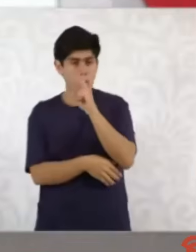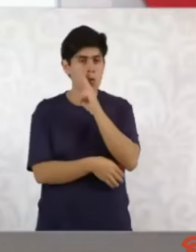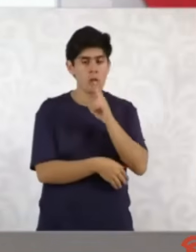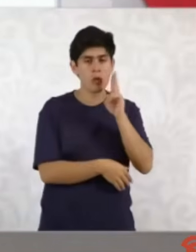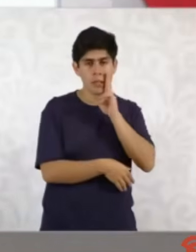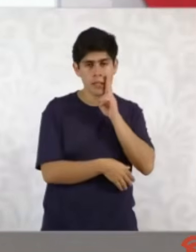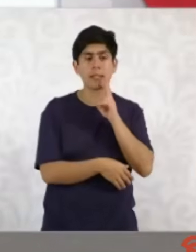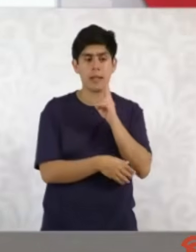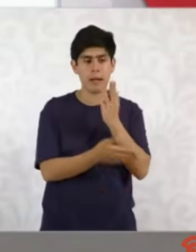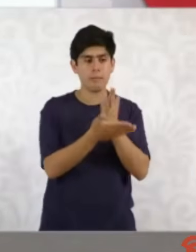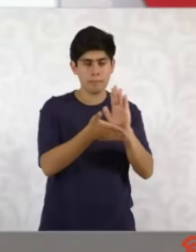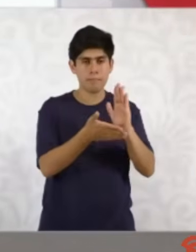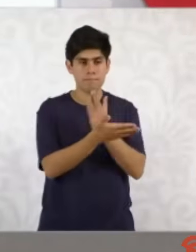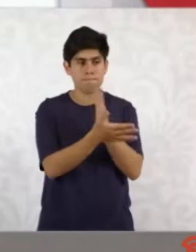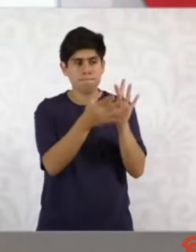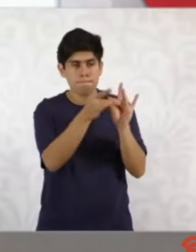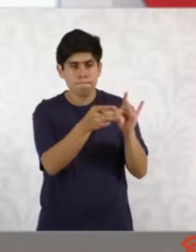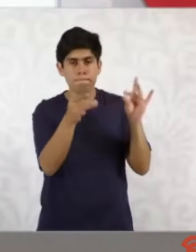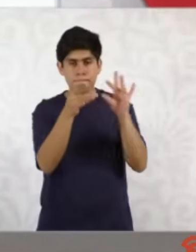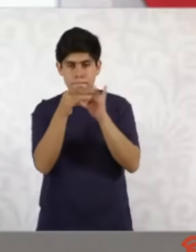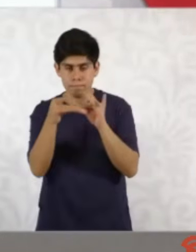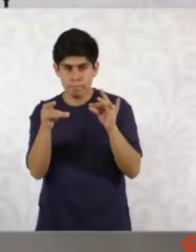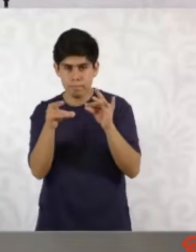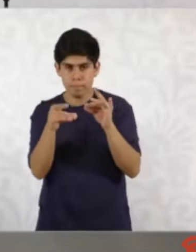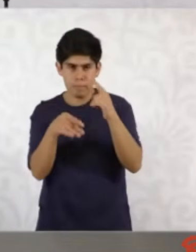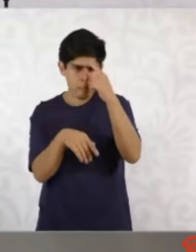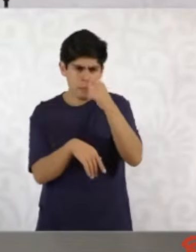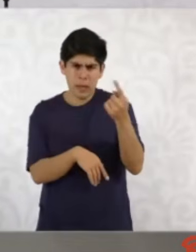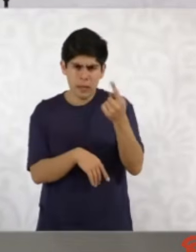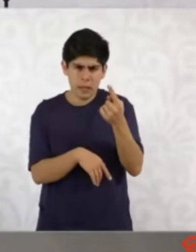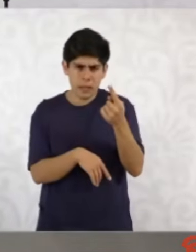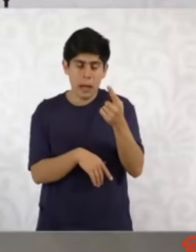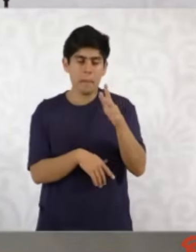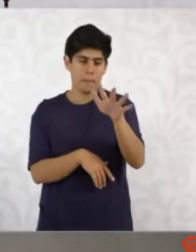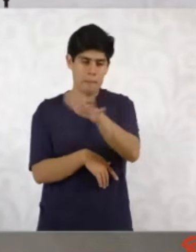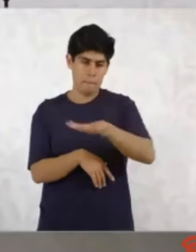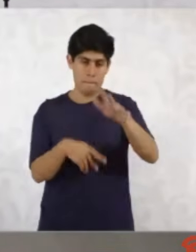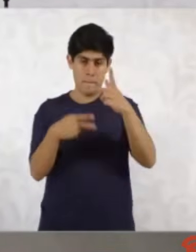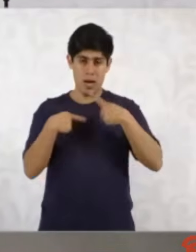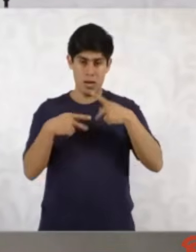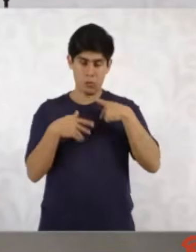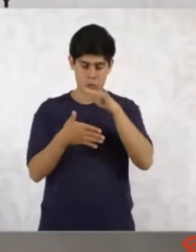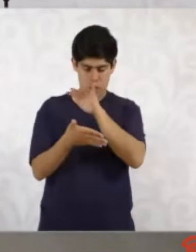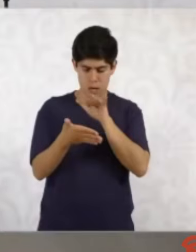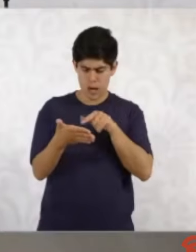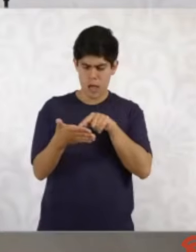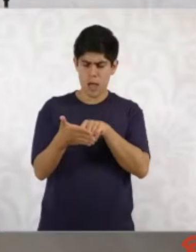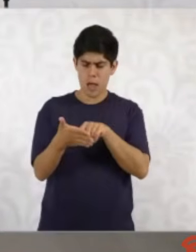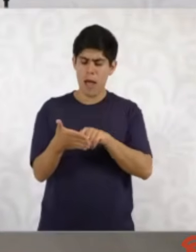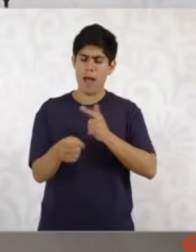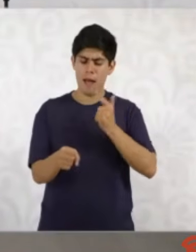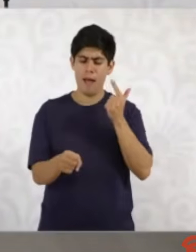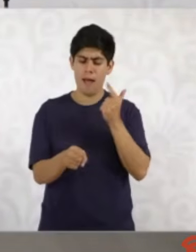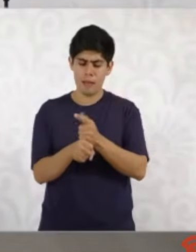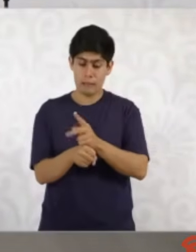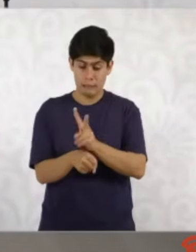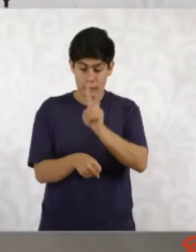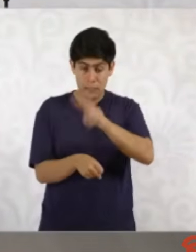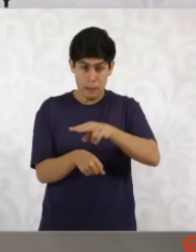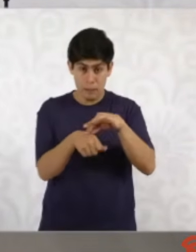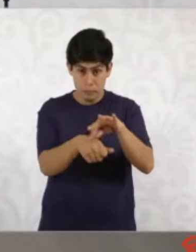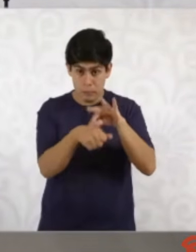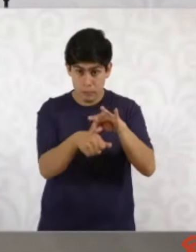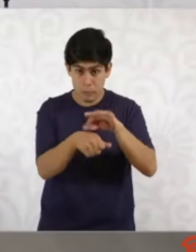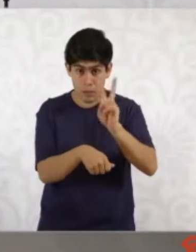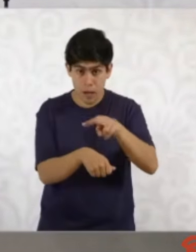el lector se confunda entre lo que es un hecho y lo que es una postura.